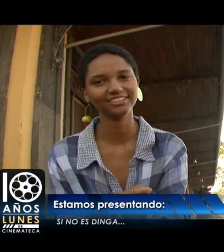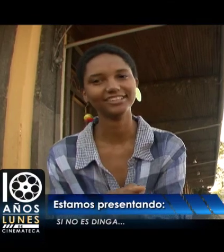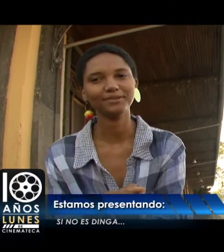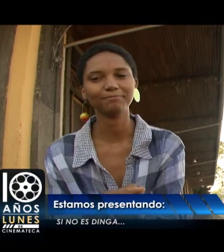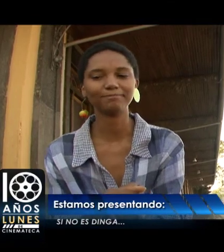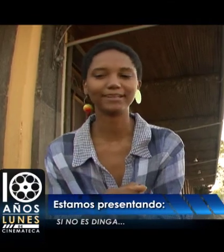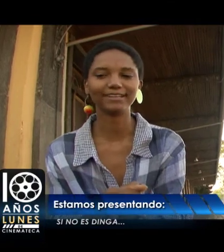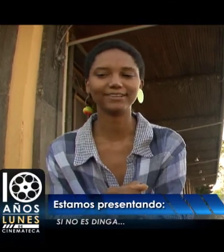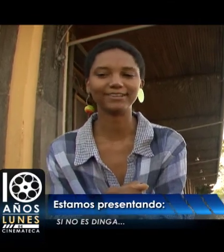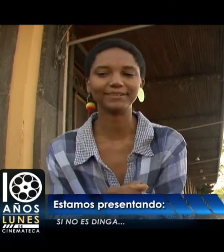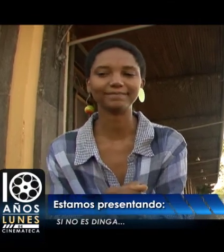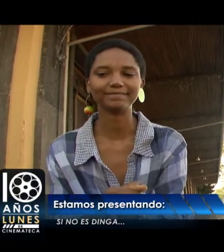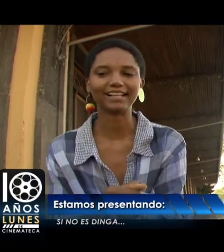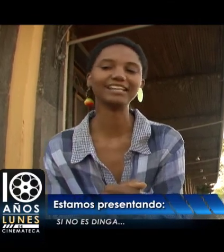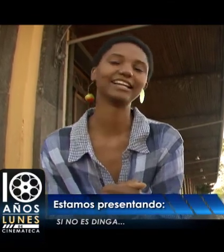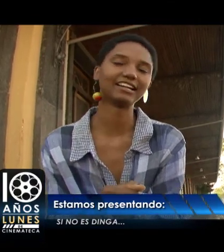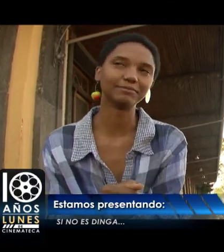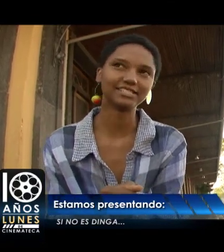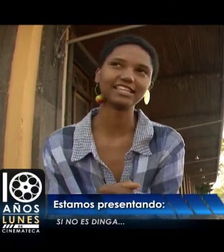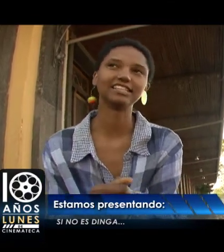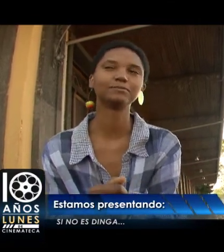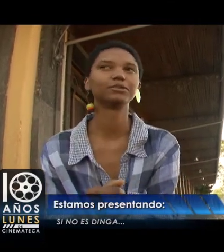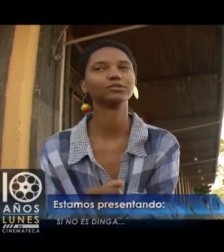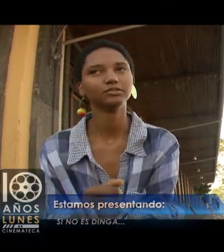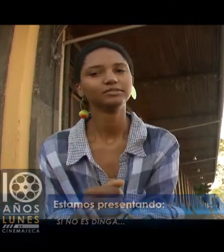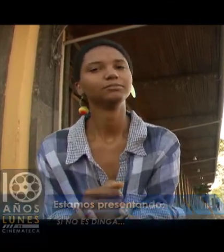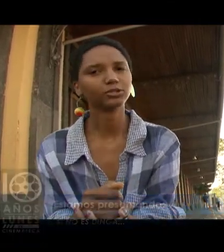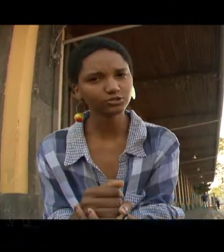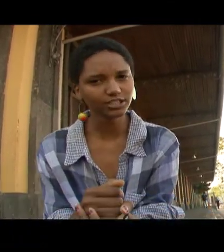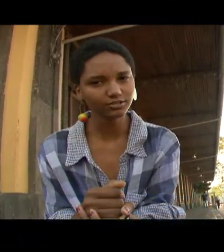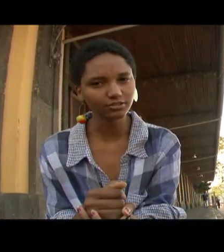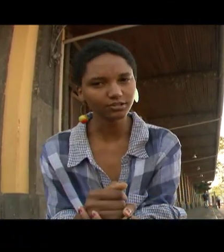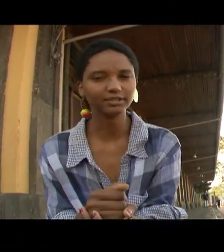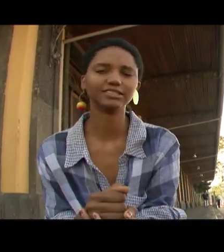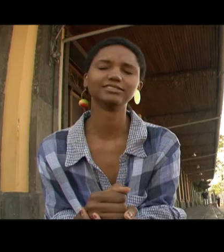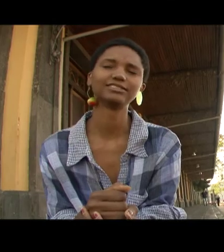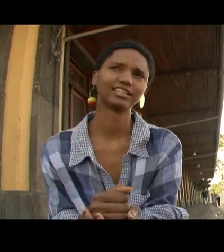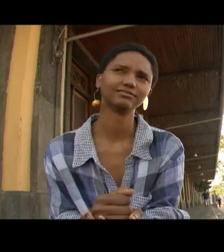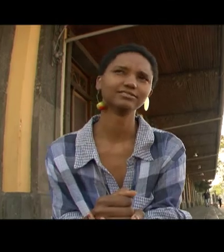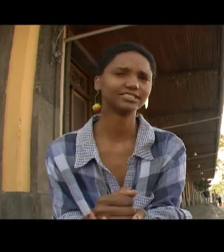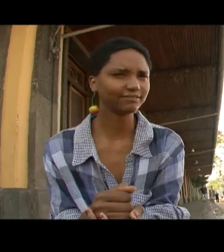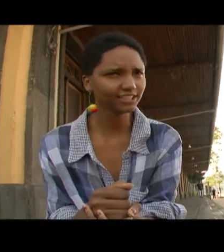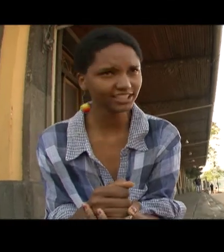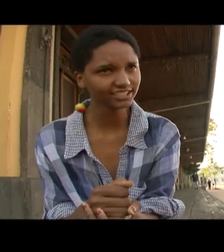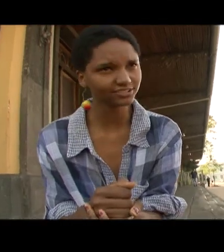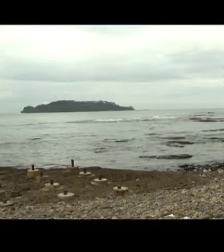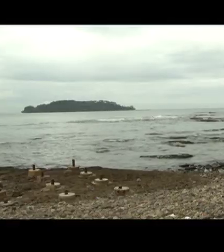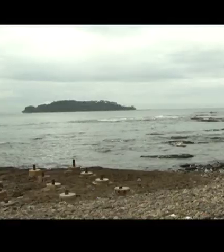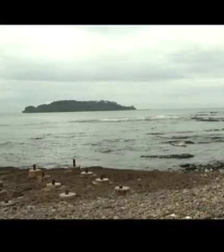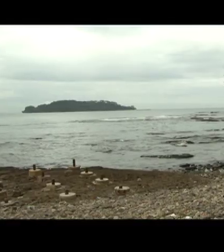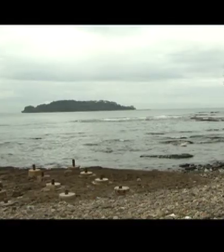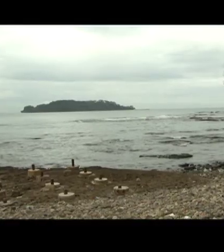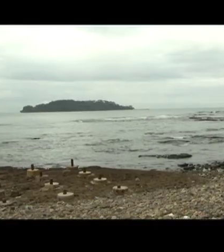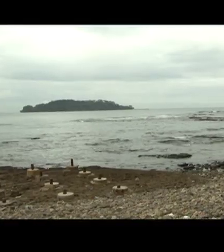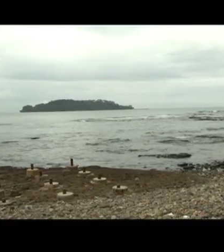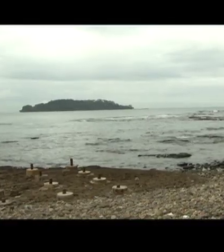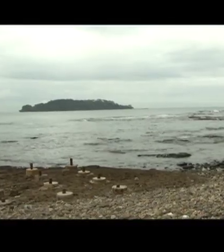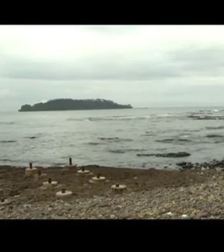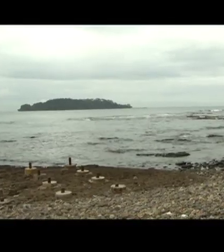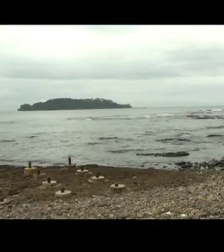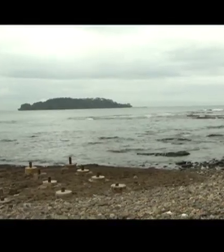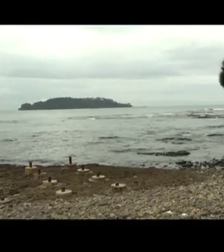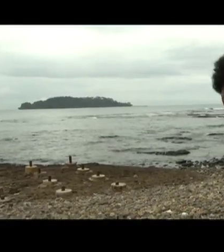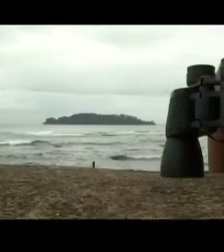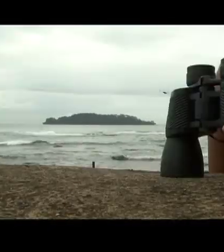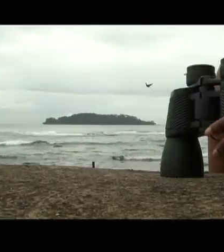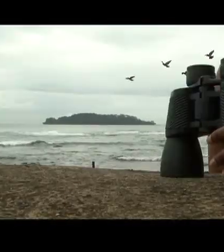dulce. Pero, y claro, mis tías, pero ¿por qué usted no come? O sea, está flaquito, usted venga, pla, bola de rice